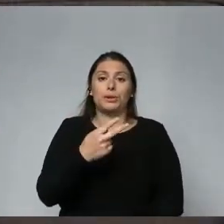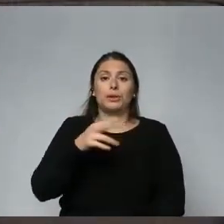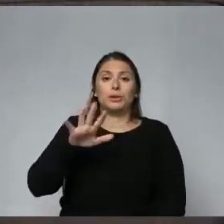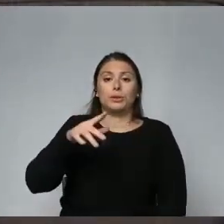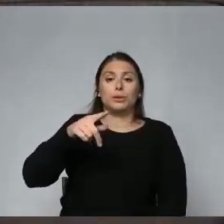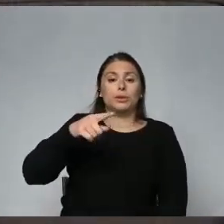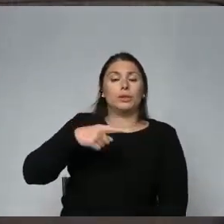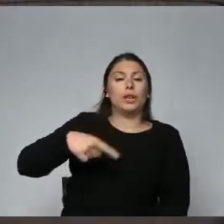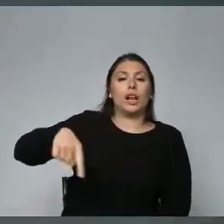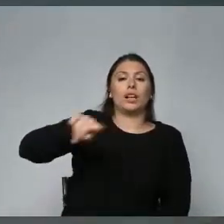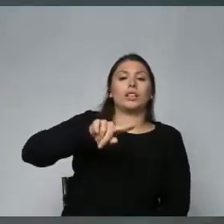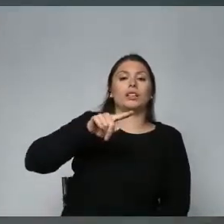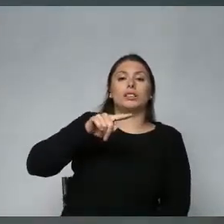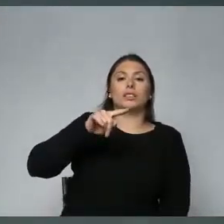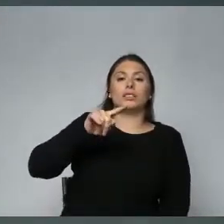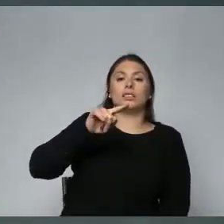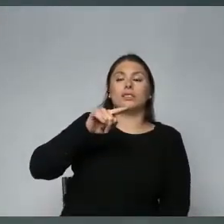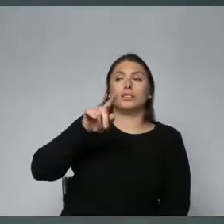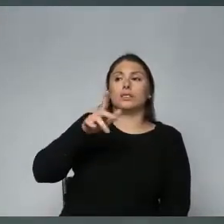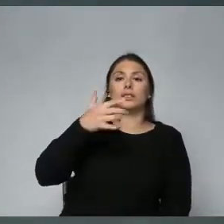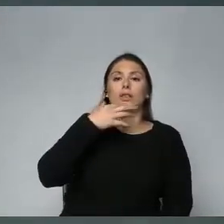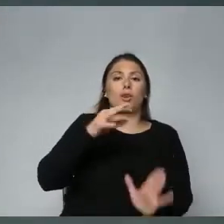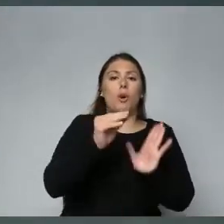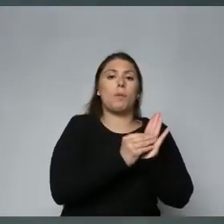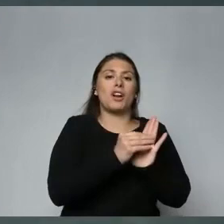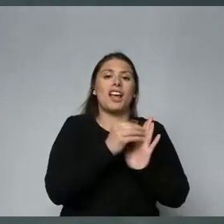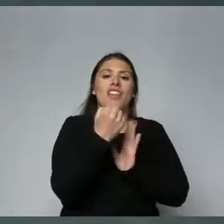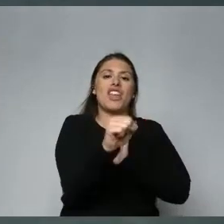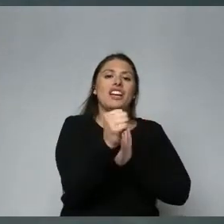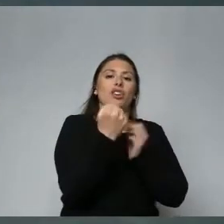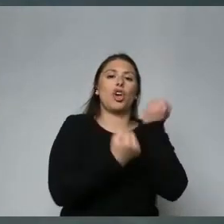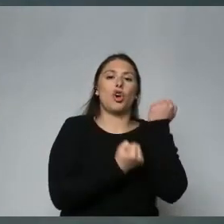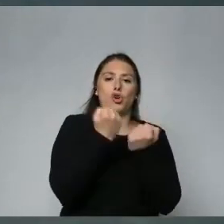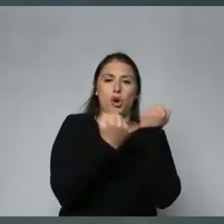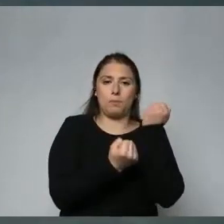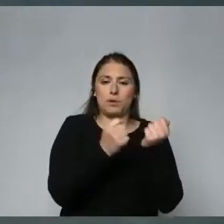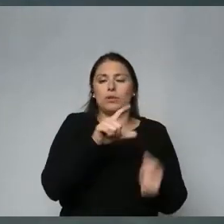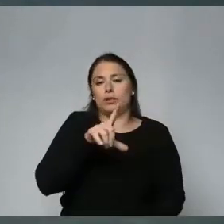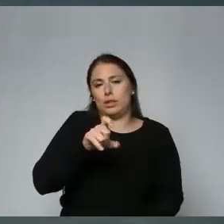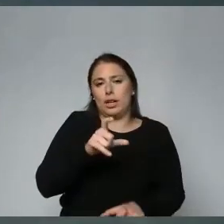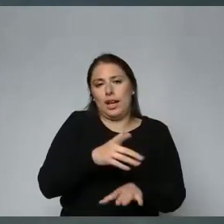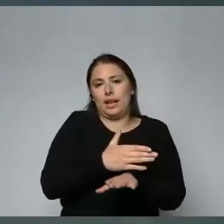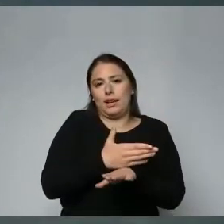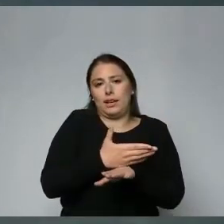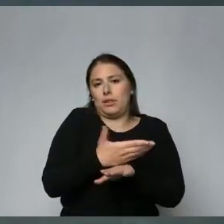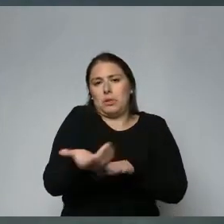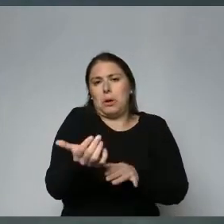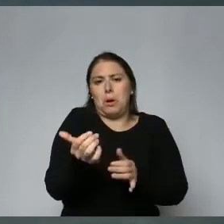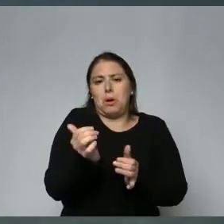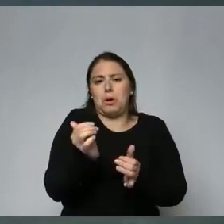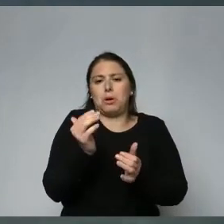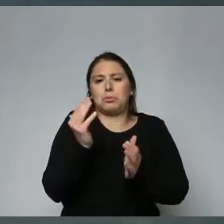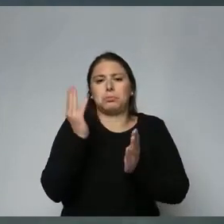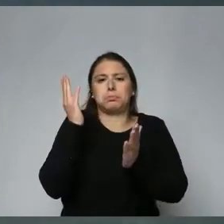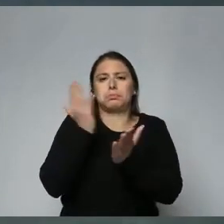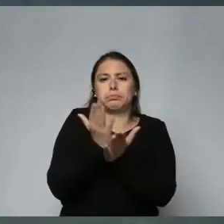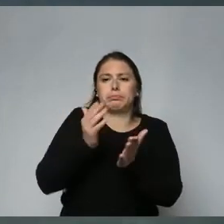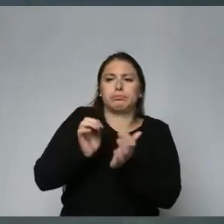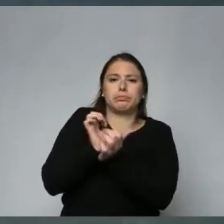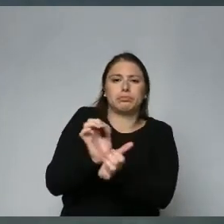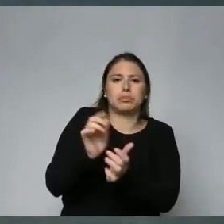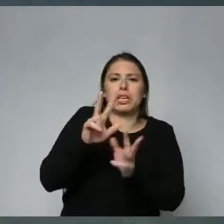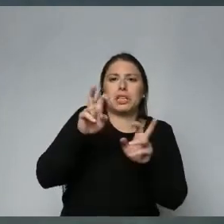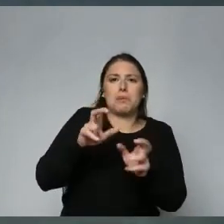ellos dejan fuera los delitos económicos, que eso es claro que después no se procesó a nadie por ilícitos con que tuvieran